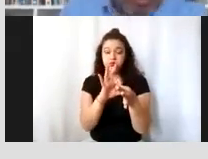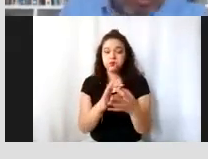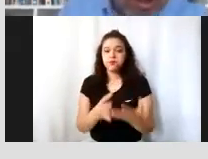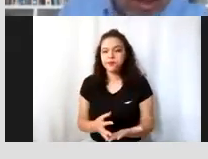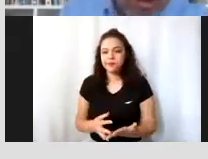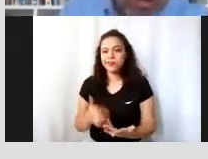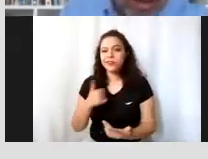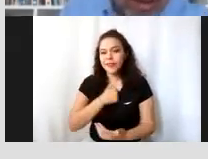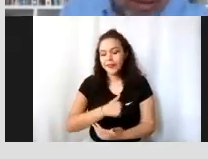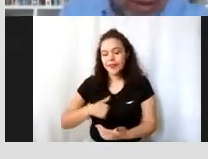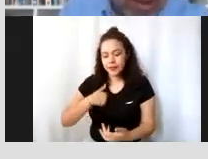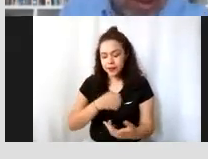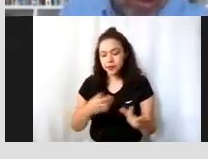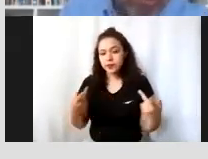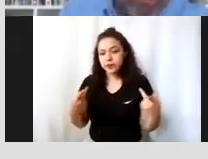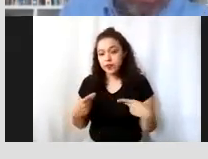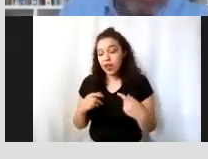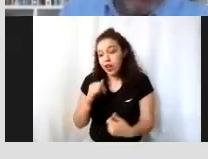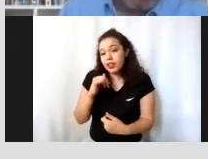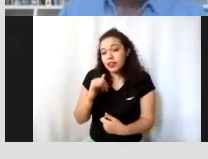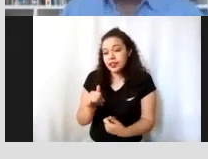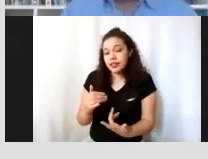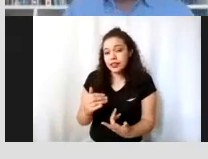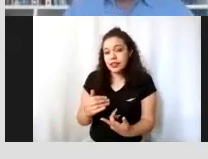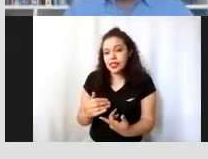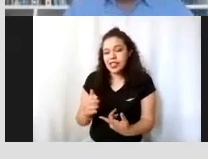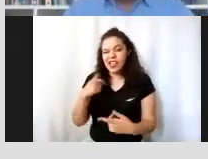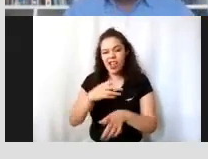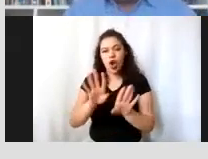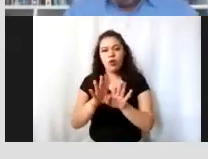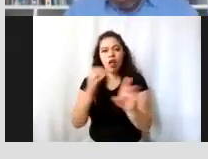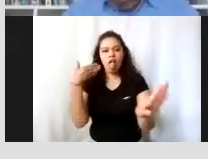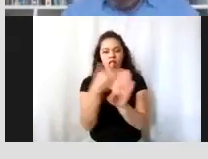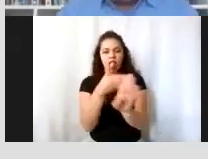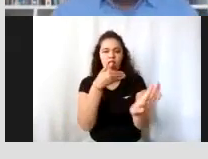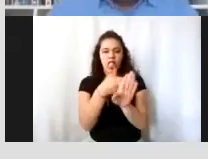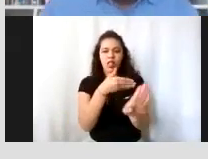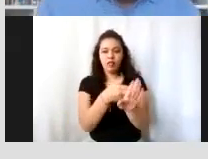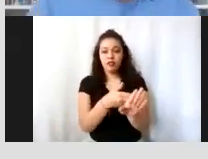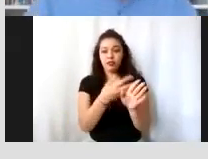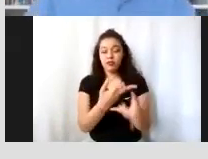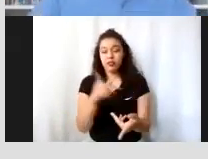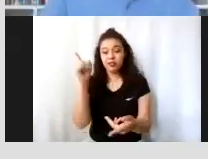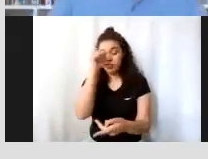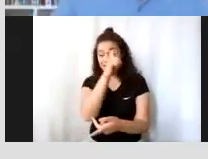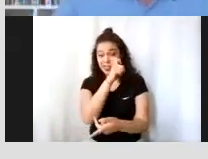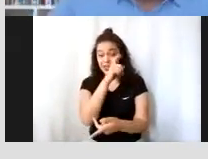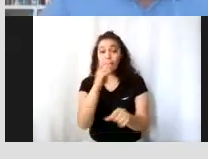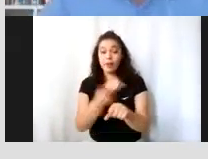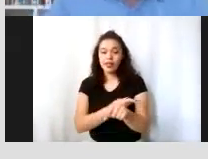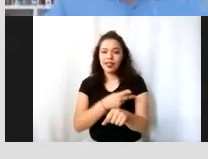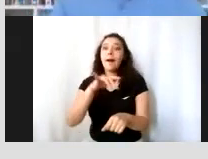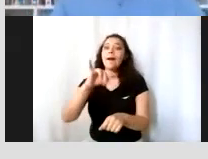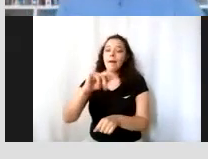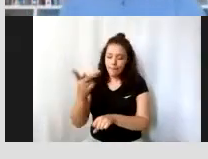Desgraciadamente hay personas que en ocasiones quieren dañar a las instituciones de asistencia privada. Es muy difícil que ocurra, pero podría ocurrir. Yo